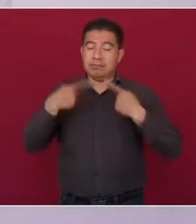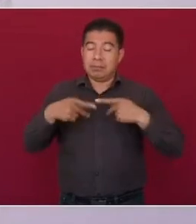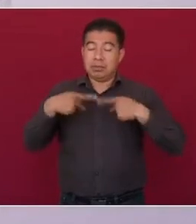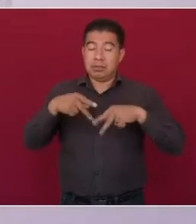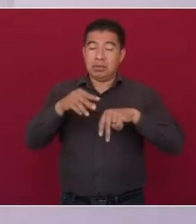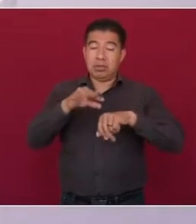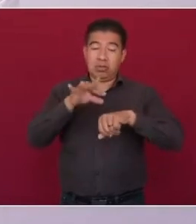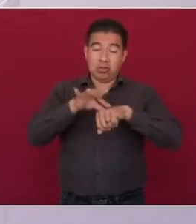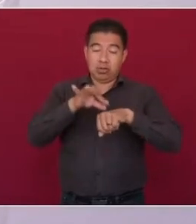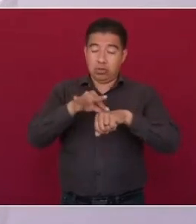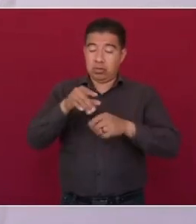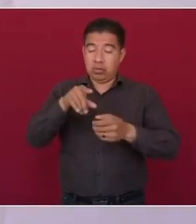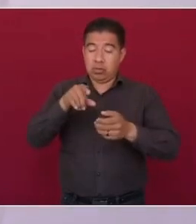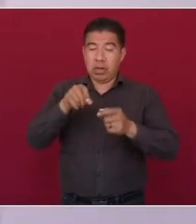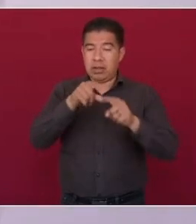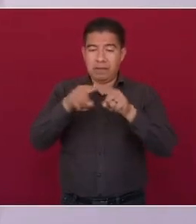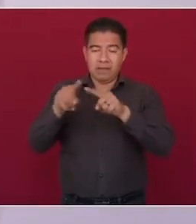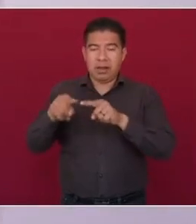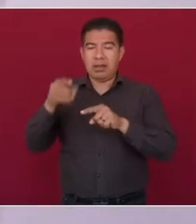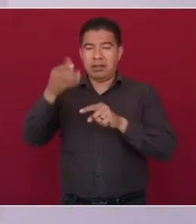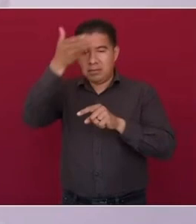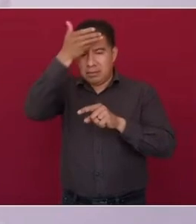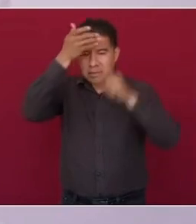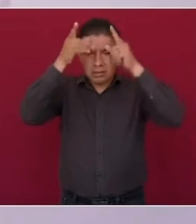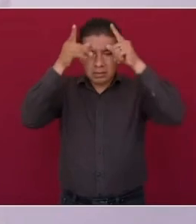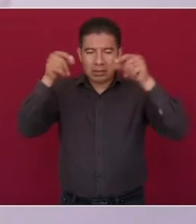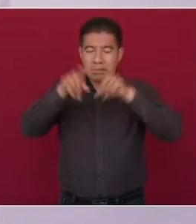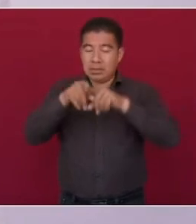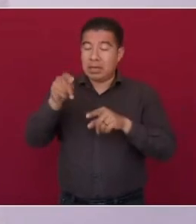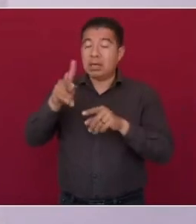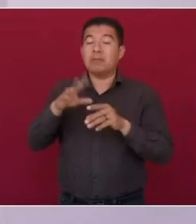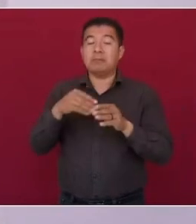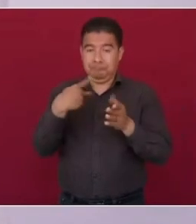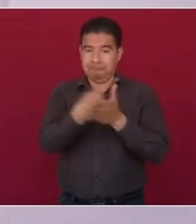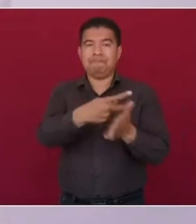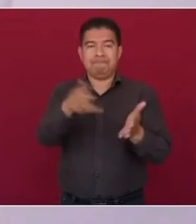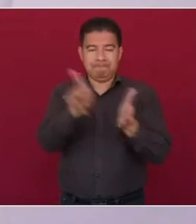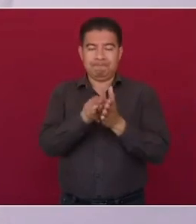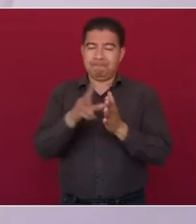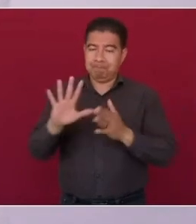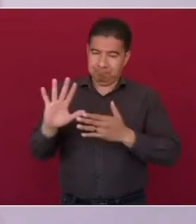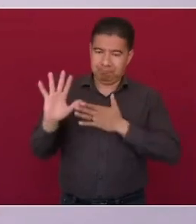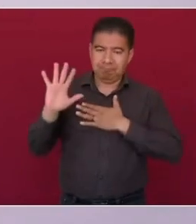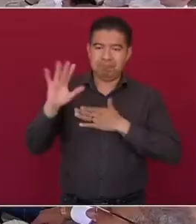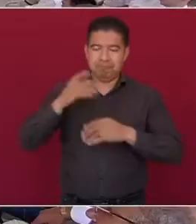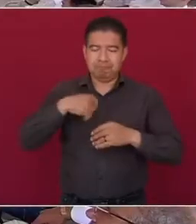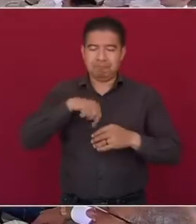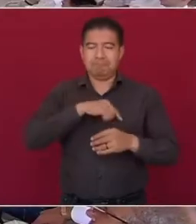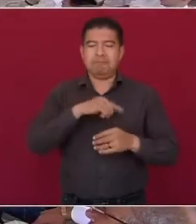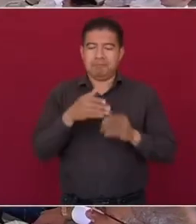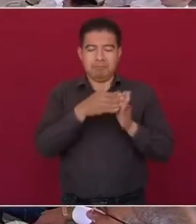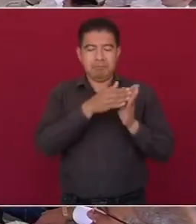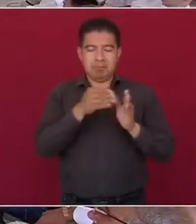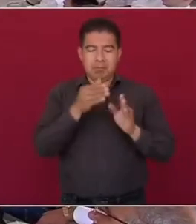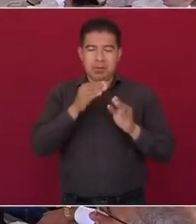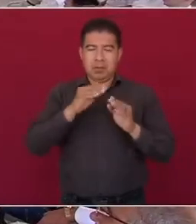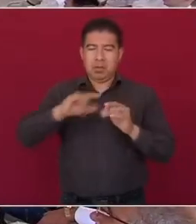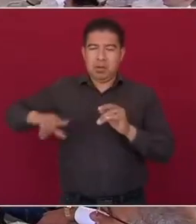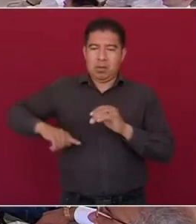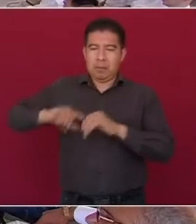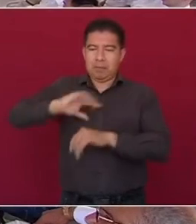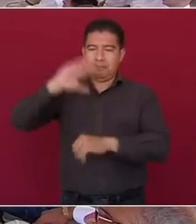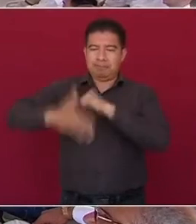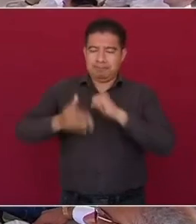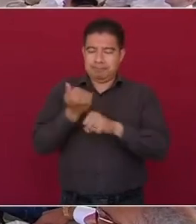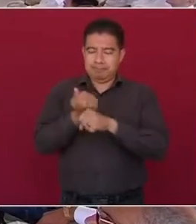es un compromiso basificado. Así, antes de terminar nuestro gobierno,